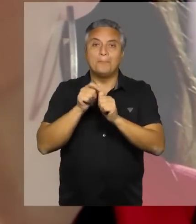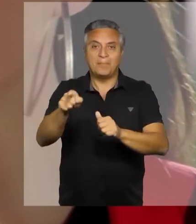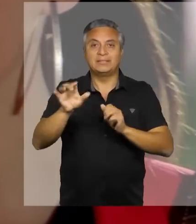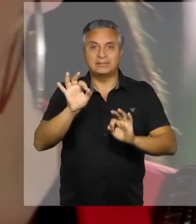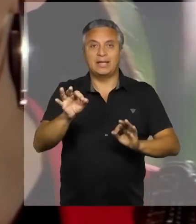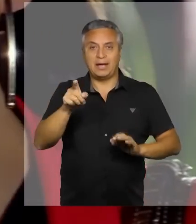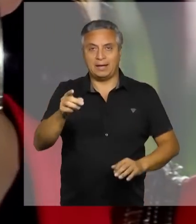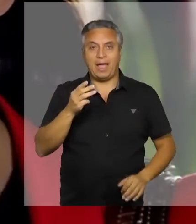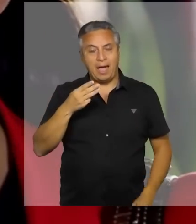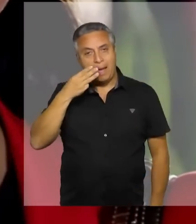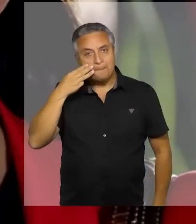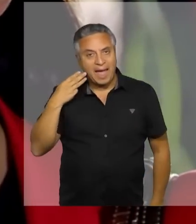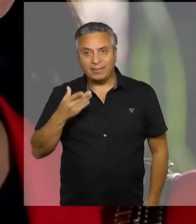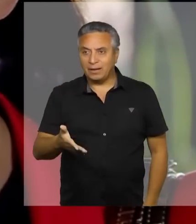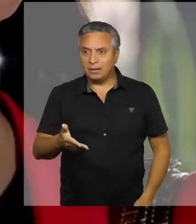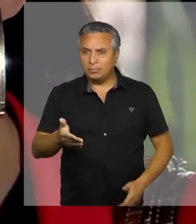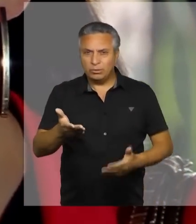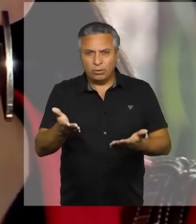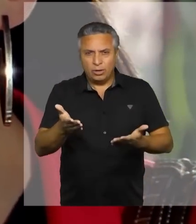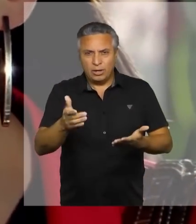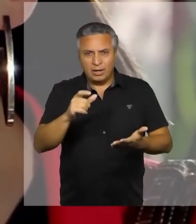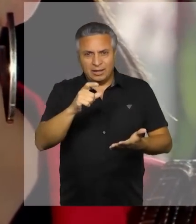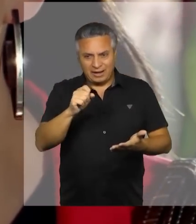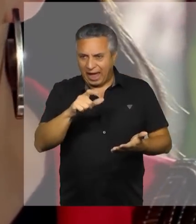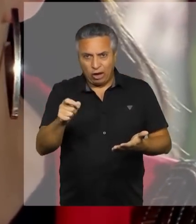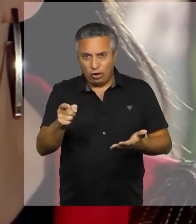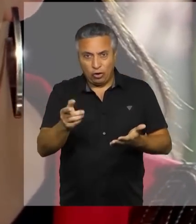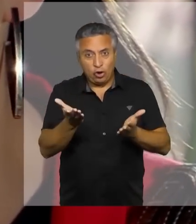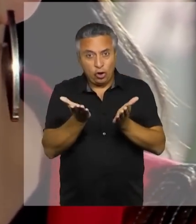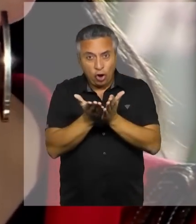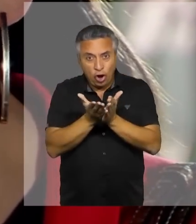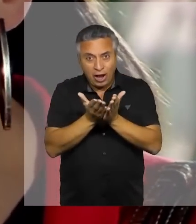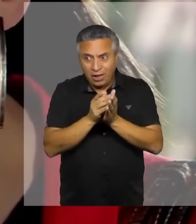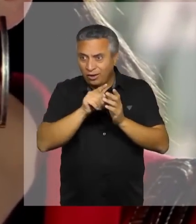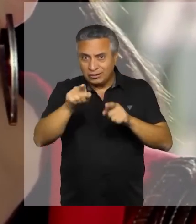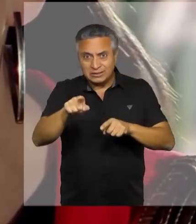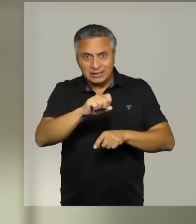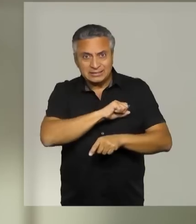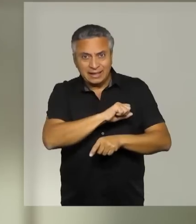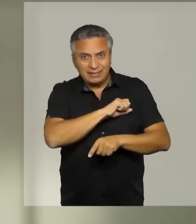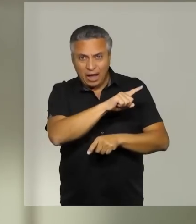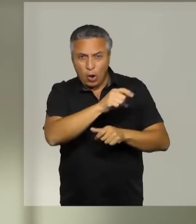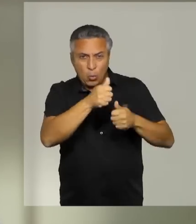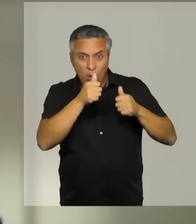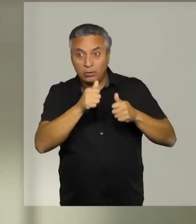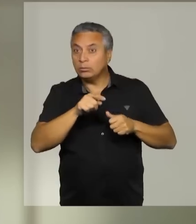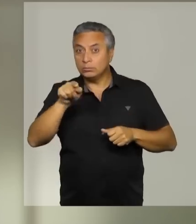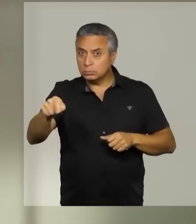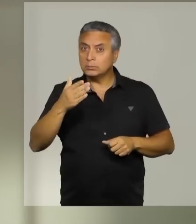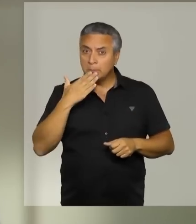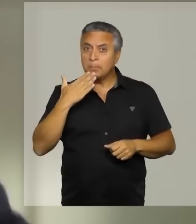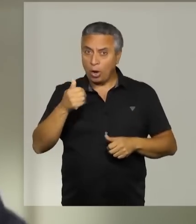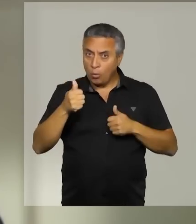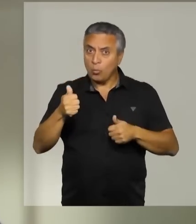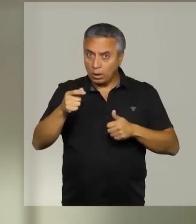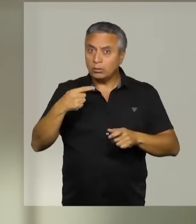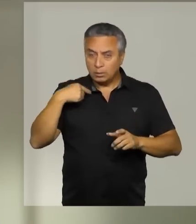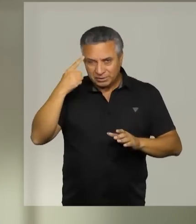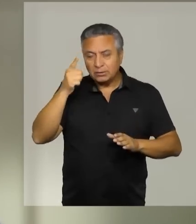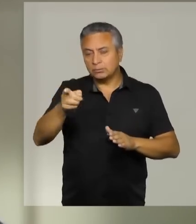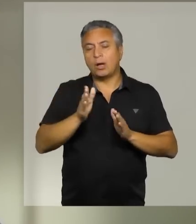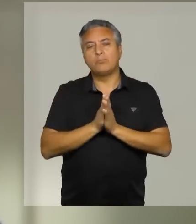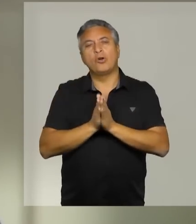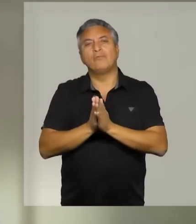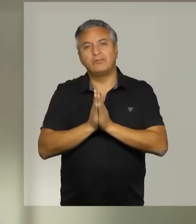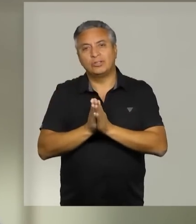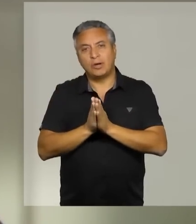¿Qué? Pero Caco, el colegio al que va la Mili en Santiago es excelente. Bueno, este también es muy bueno. Es lo primero que pensé, por supuesto.